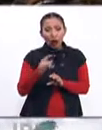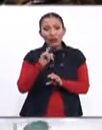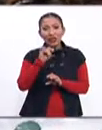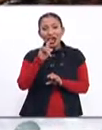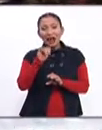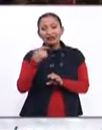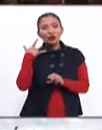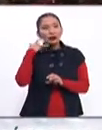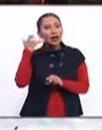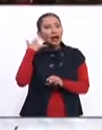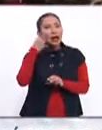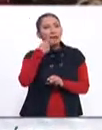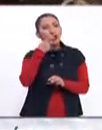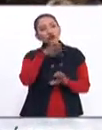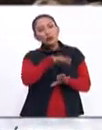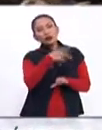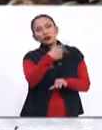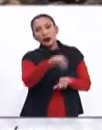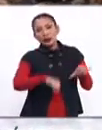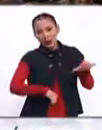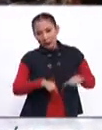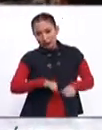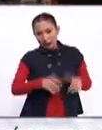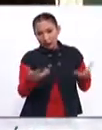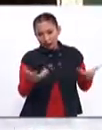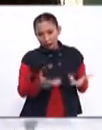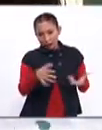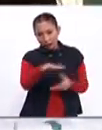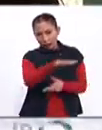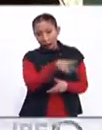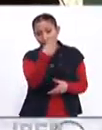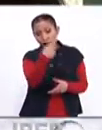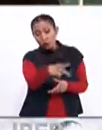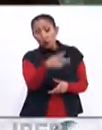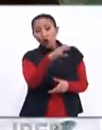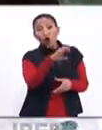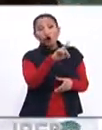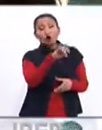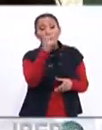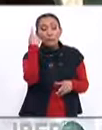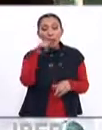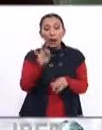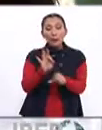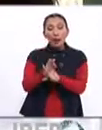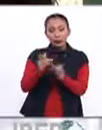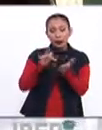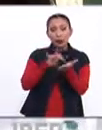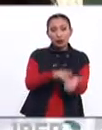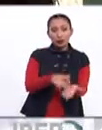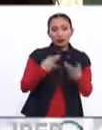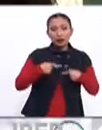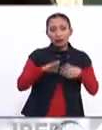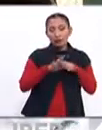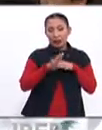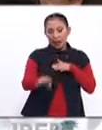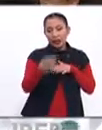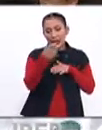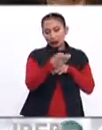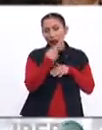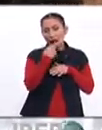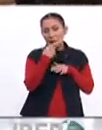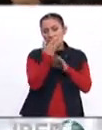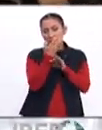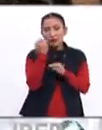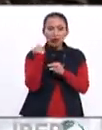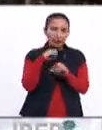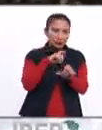Dallas nos hablaron sobre las acciones que se están tomando desde sus consulados para proteger y apoyar a los migrantes. Esto fue lo que nos